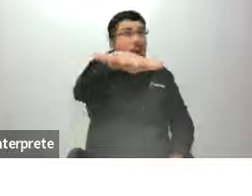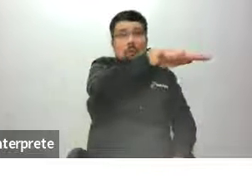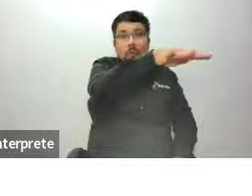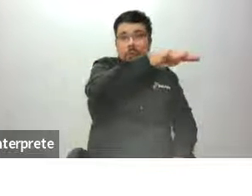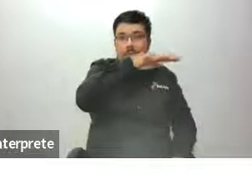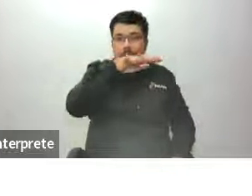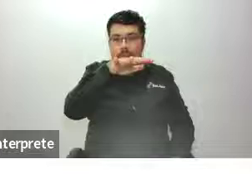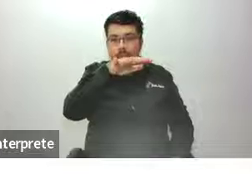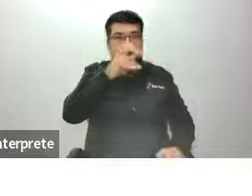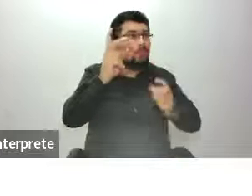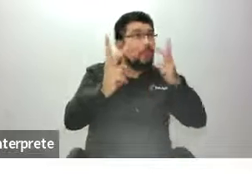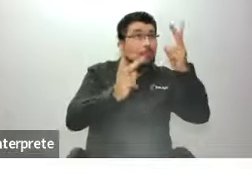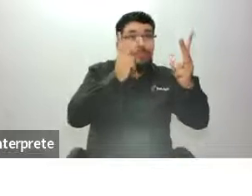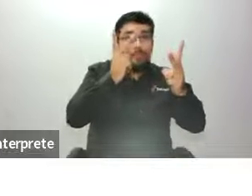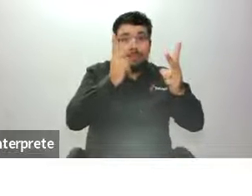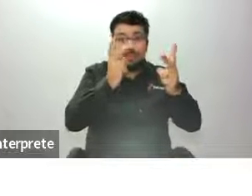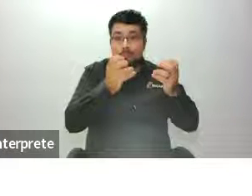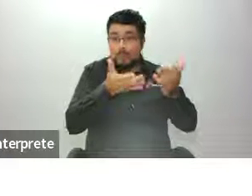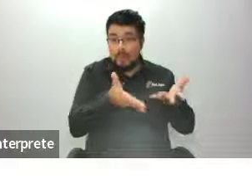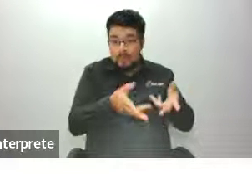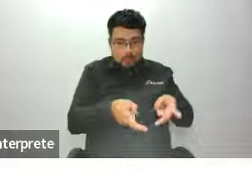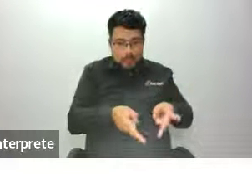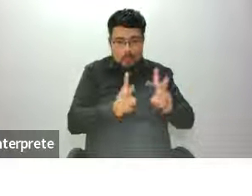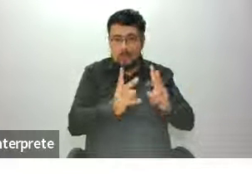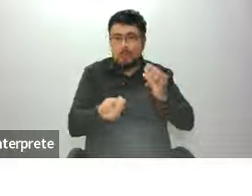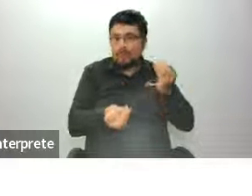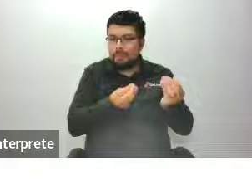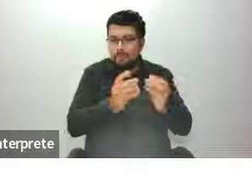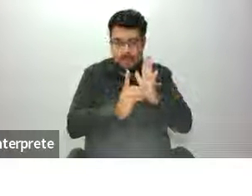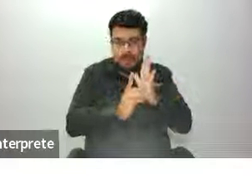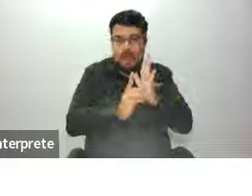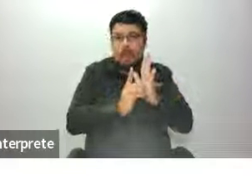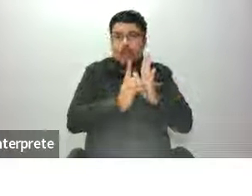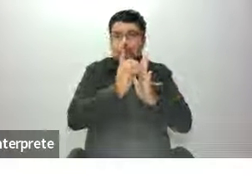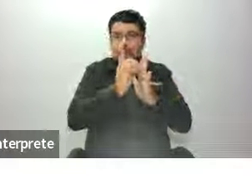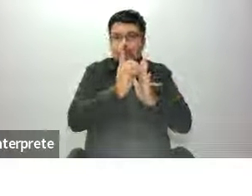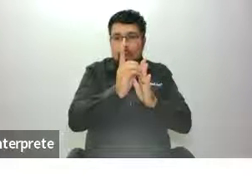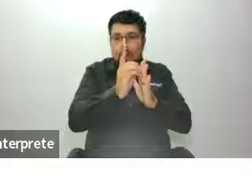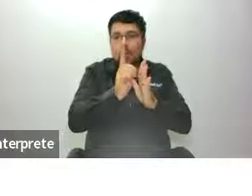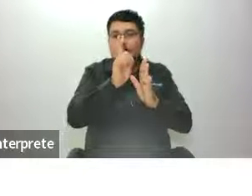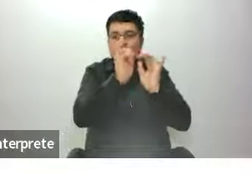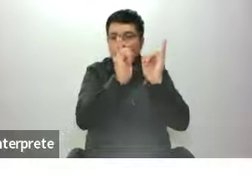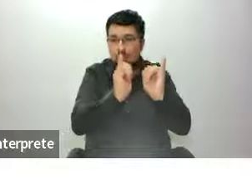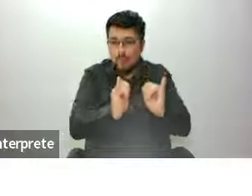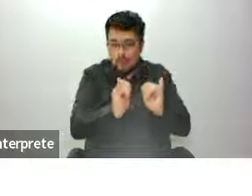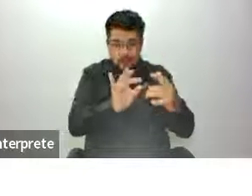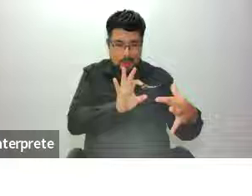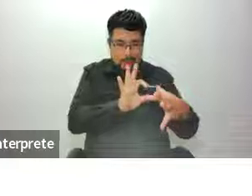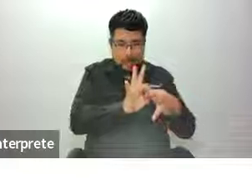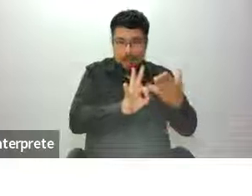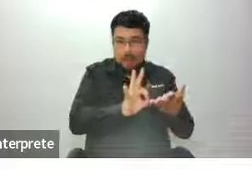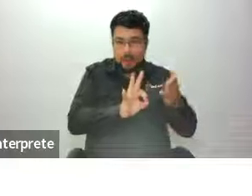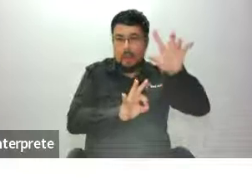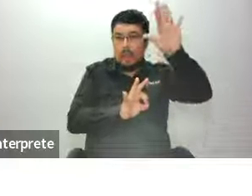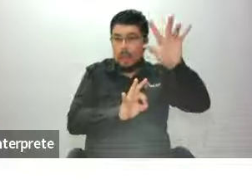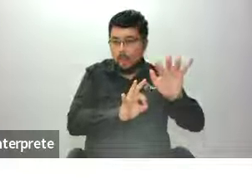Todo eso nos permite entonces desarrollar una modalidad que está anclada en esta característica, como es la lengua de